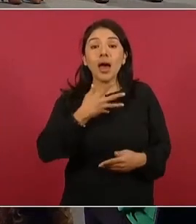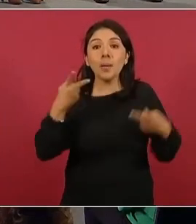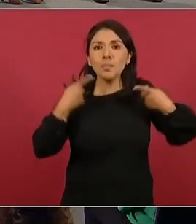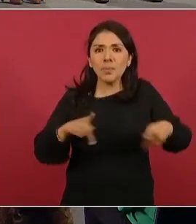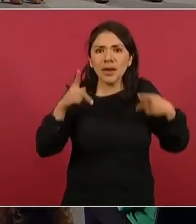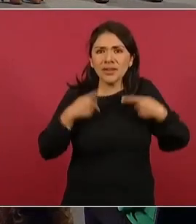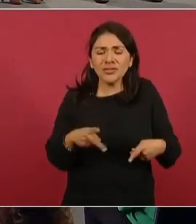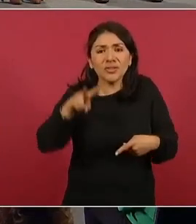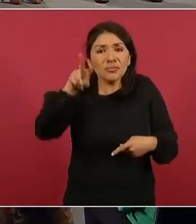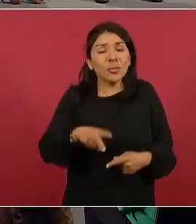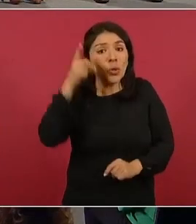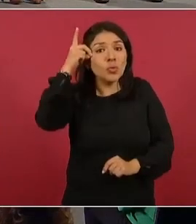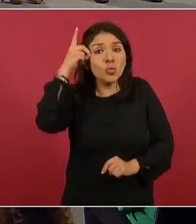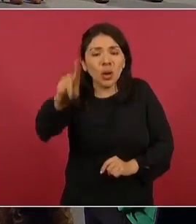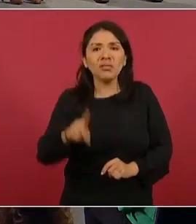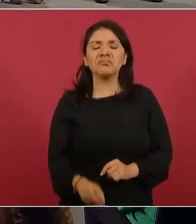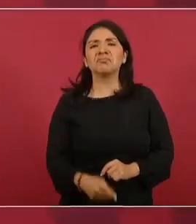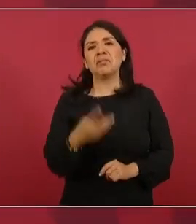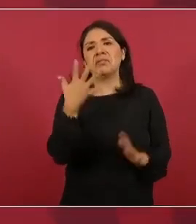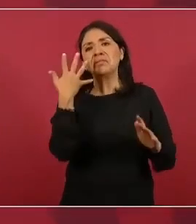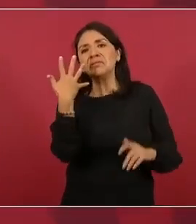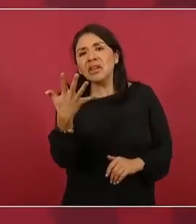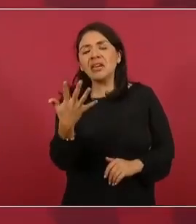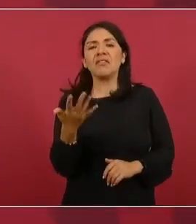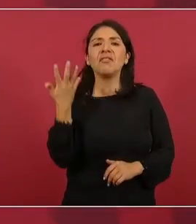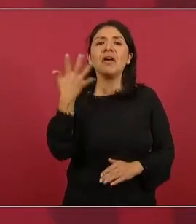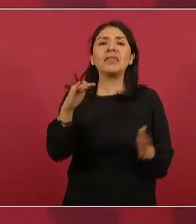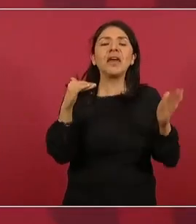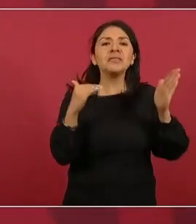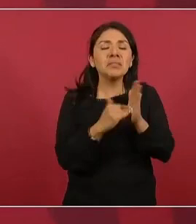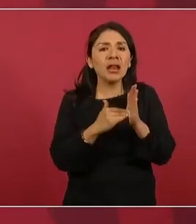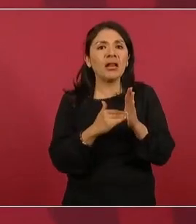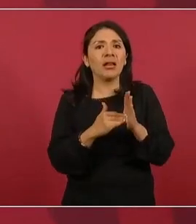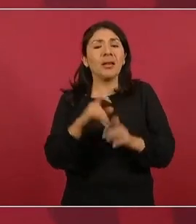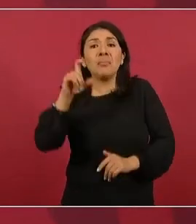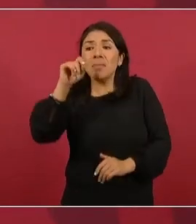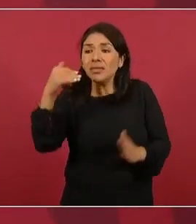Claro, no campesinos,